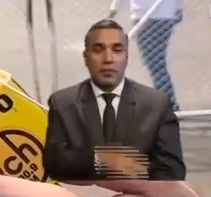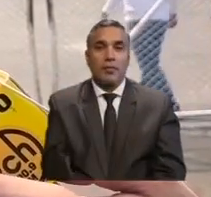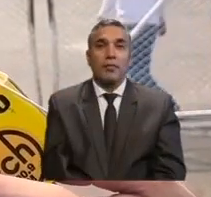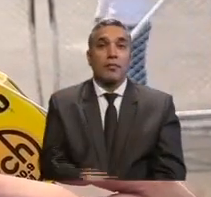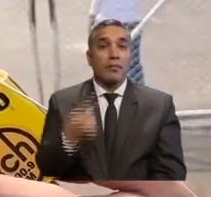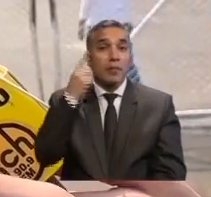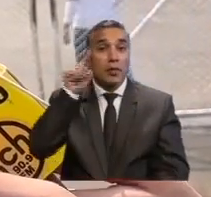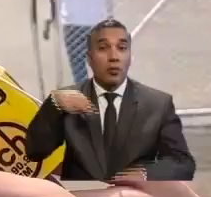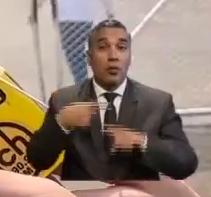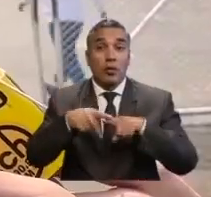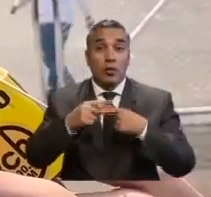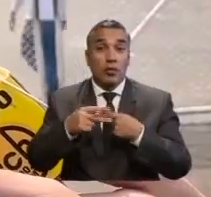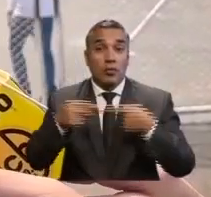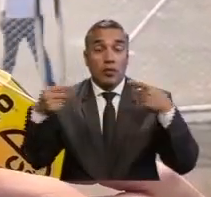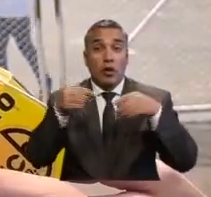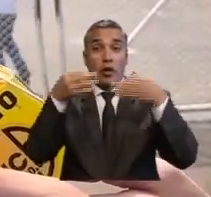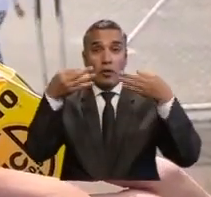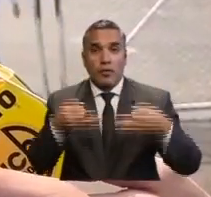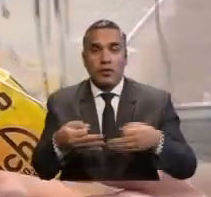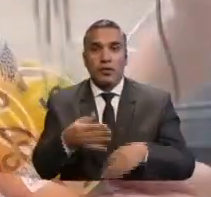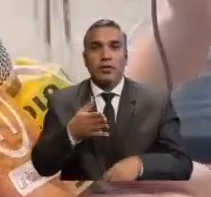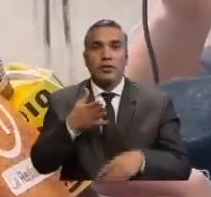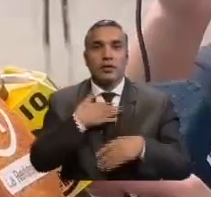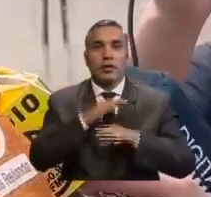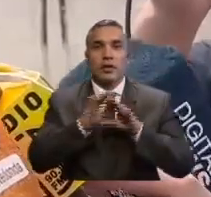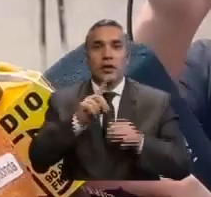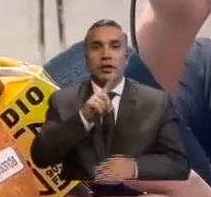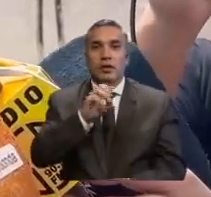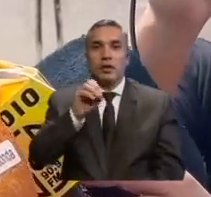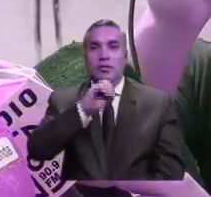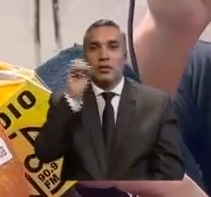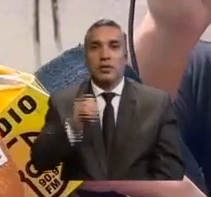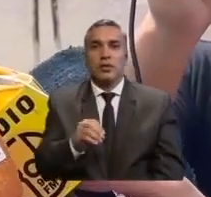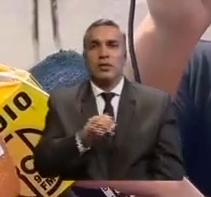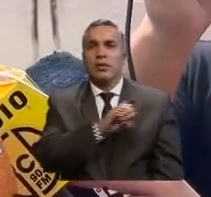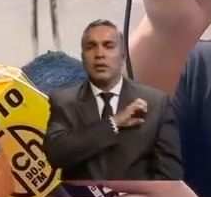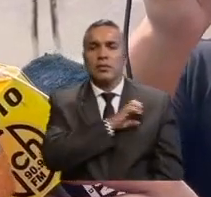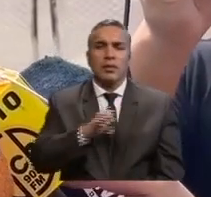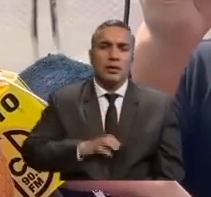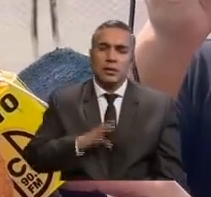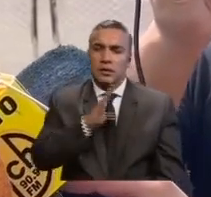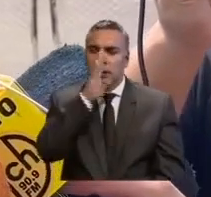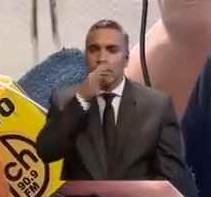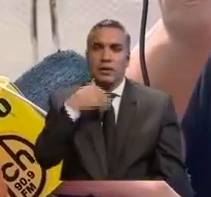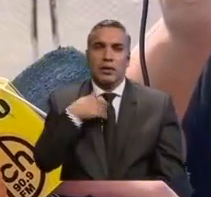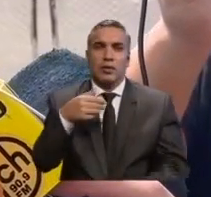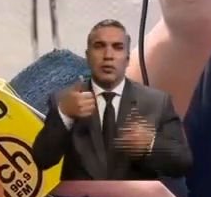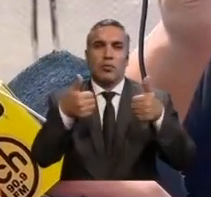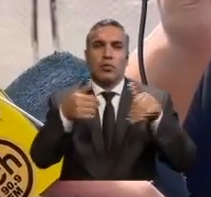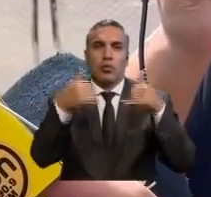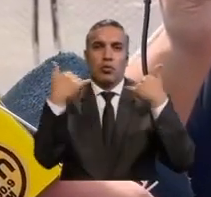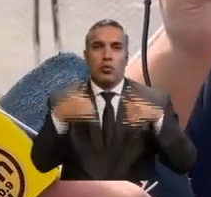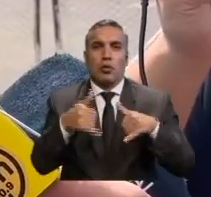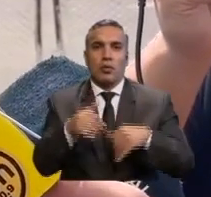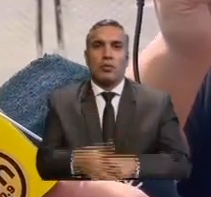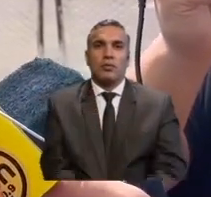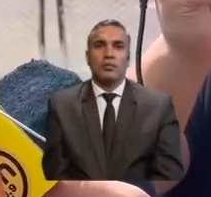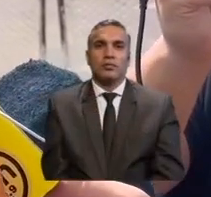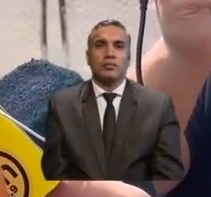que cuando empiecen los partidos oficiales estar al 100%. Yo creo que en Emelec siempre van a haber buenos jugadores, la base que nos hemos quedado,